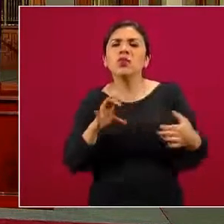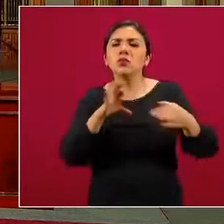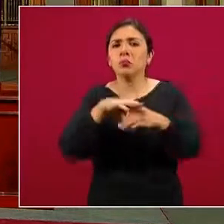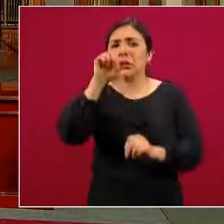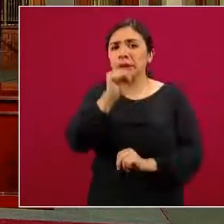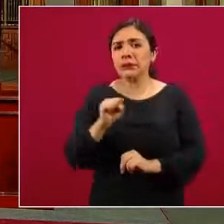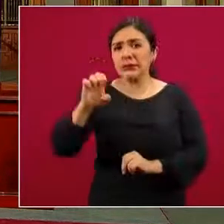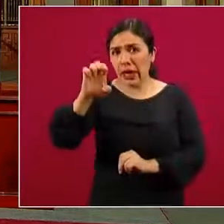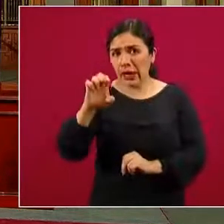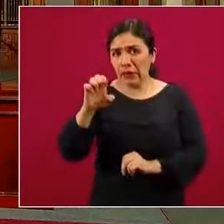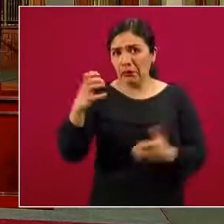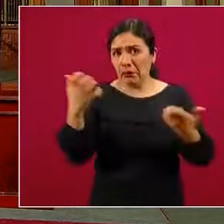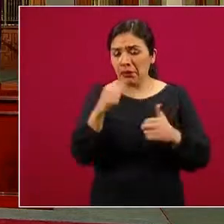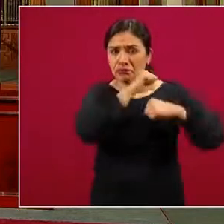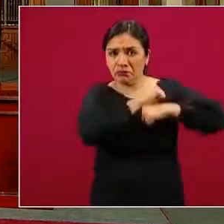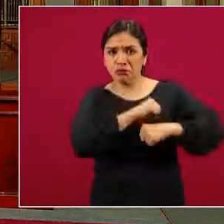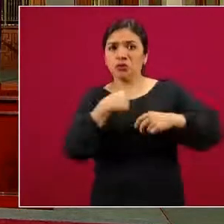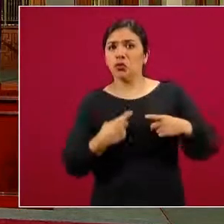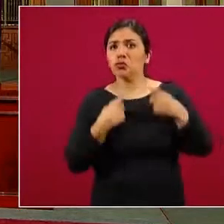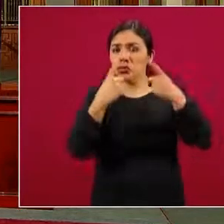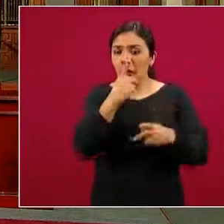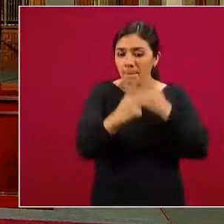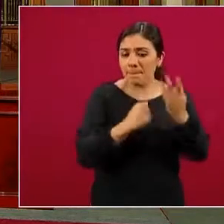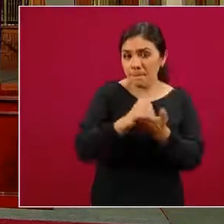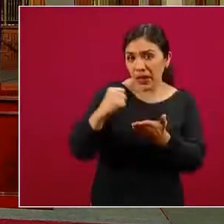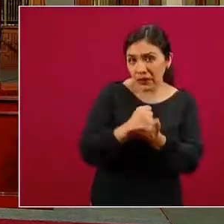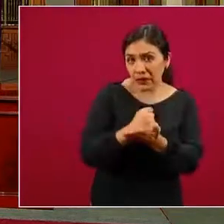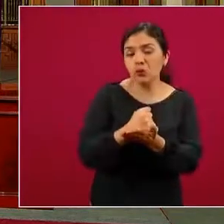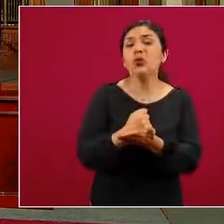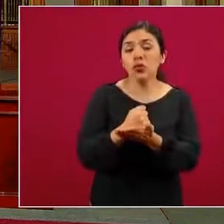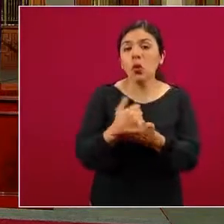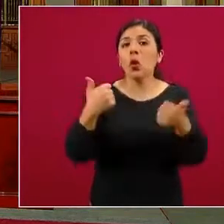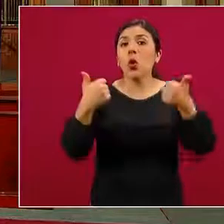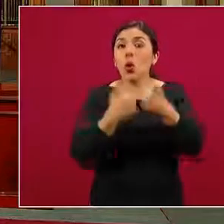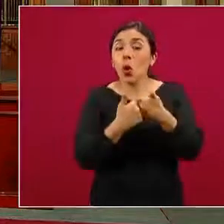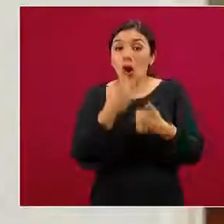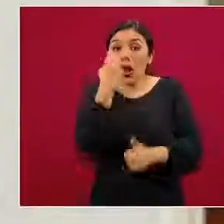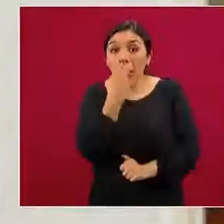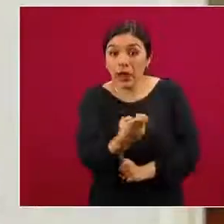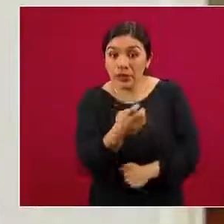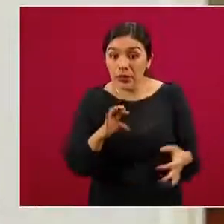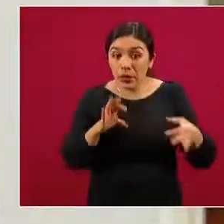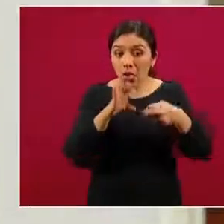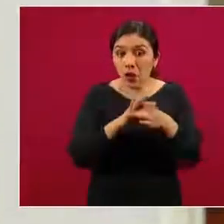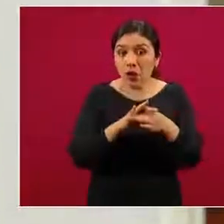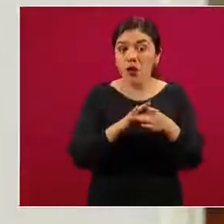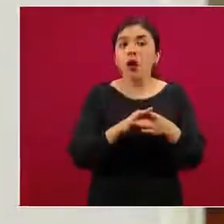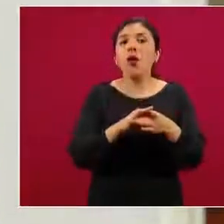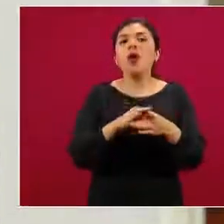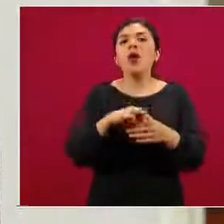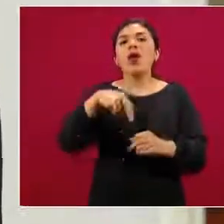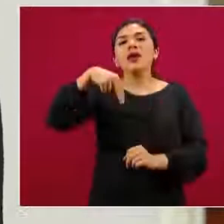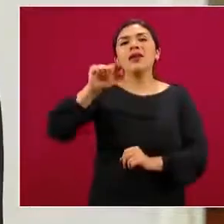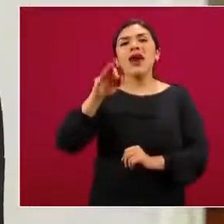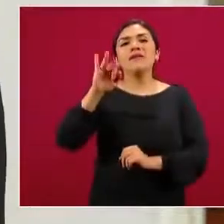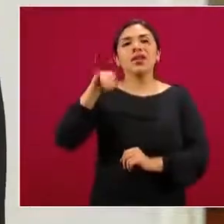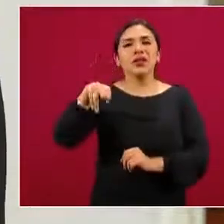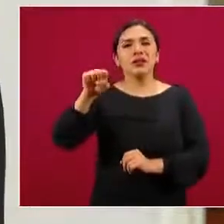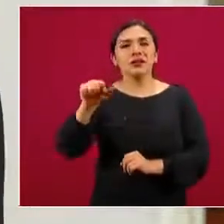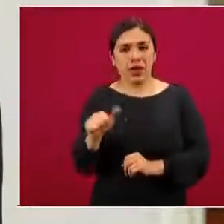Economía. Nosotros garantizamos dichos créditos y, junto, en este caso, con Nacional Financiera,